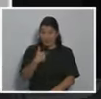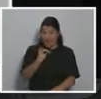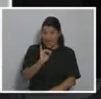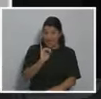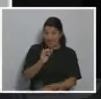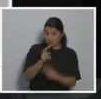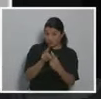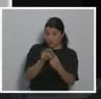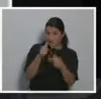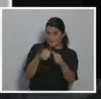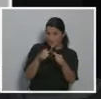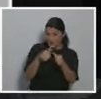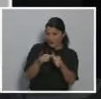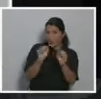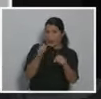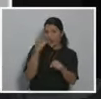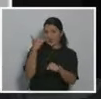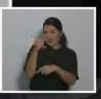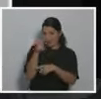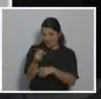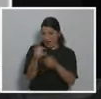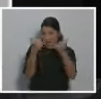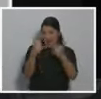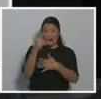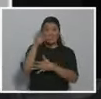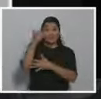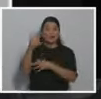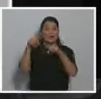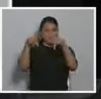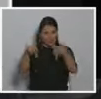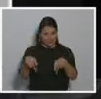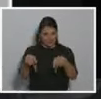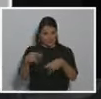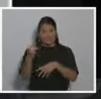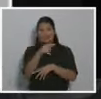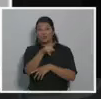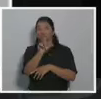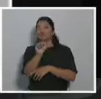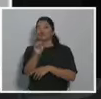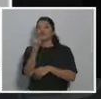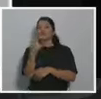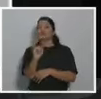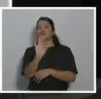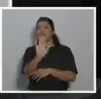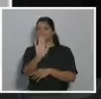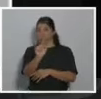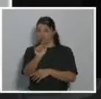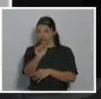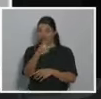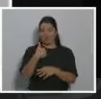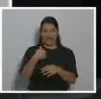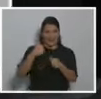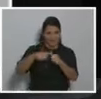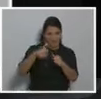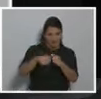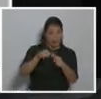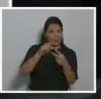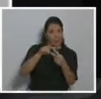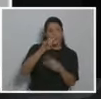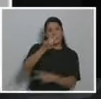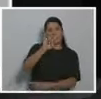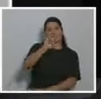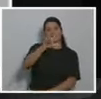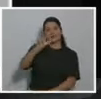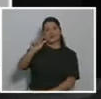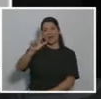la persona Villalobos Rodríguez que activó para la llamada telefónica. Si usted tiene apellidos, Villalobos Rodríguez, y activó para la llamada